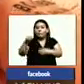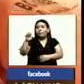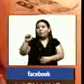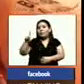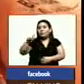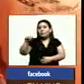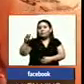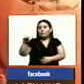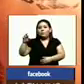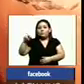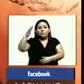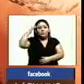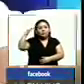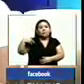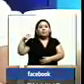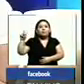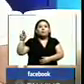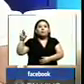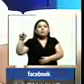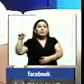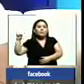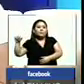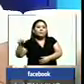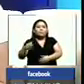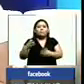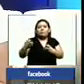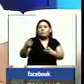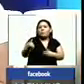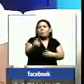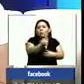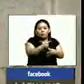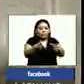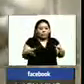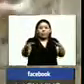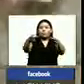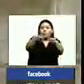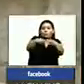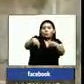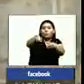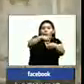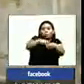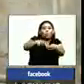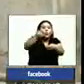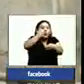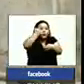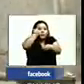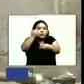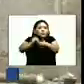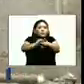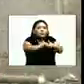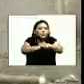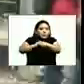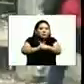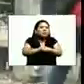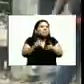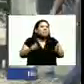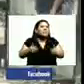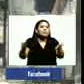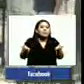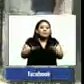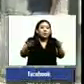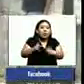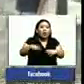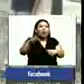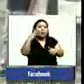Zamorano Cris Y decenas De personas Pertenecientes Al movimiento Juventudes Unidas Realizaron El Basura